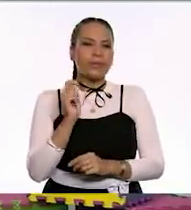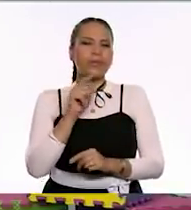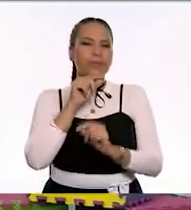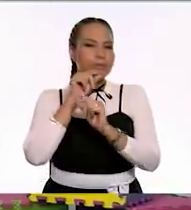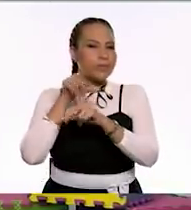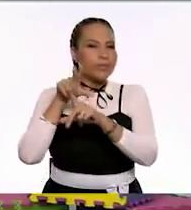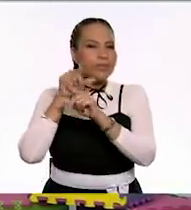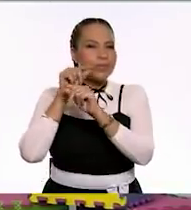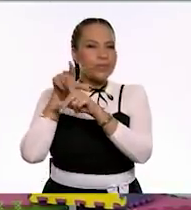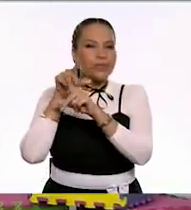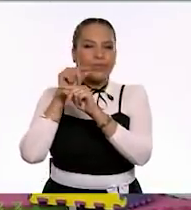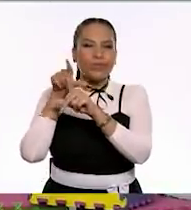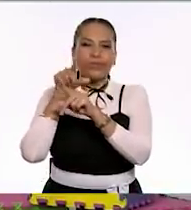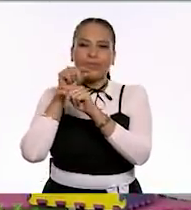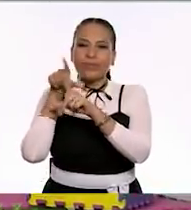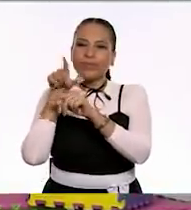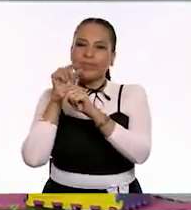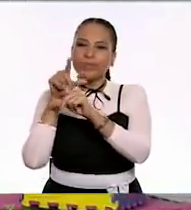¡Pajaritos!